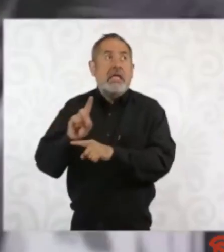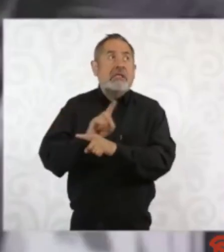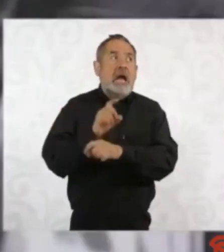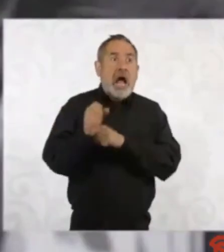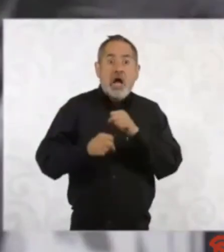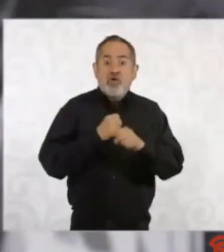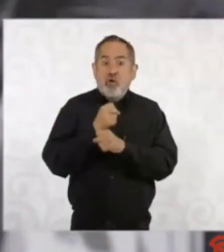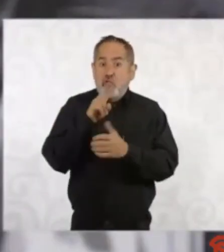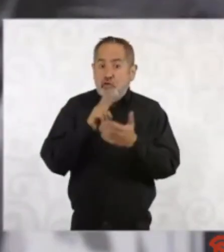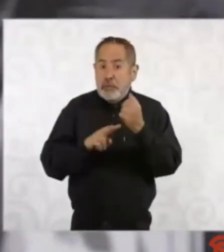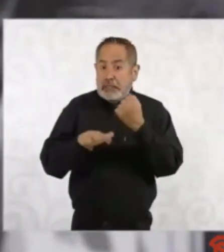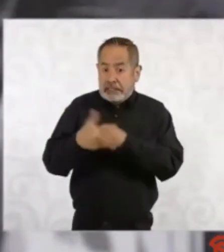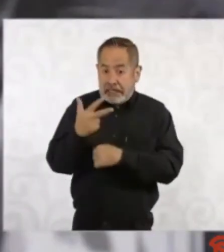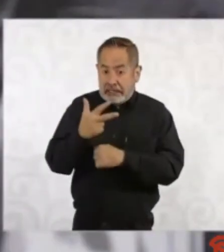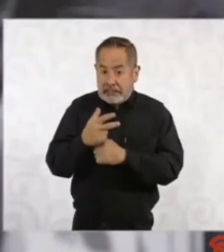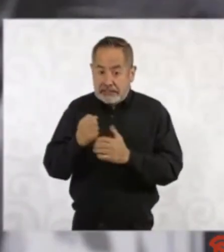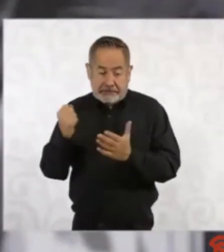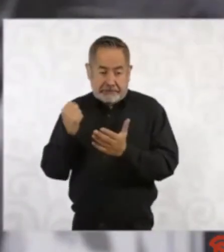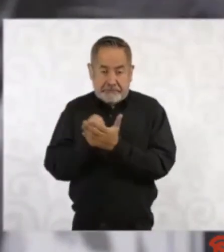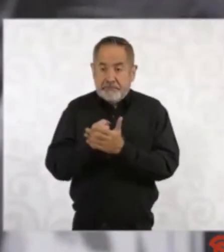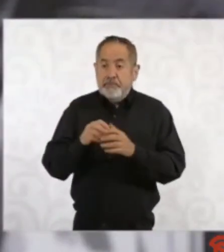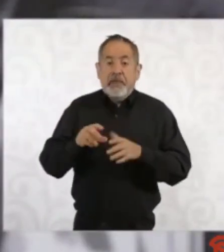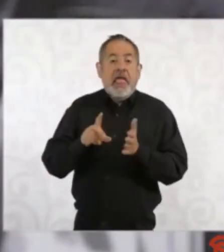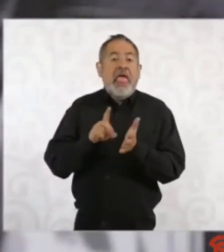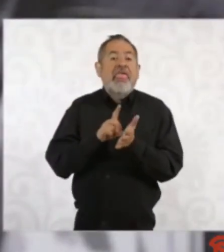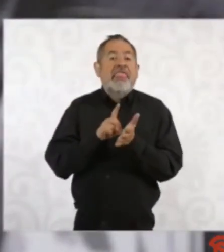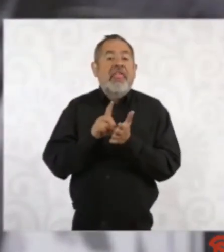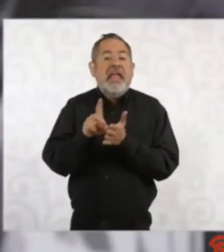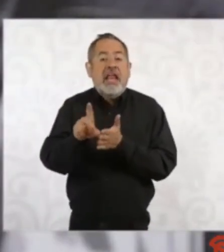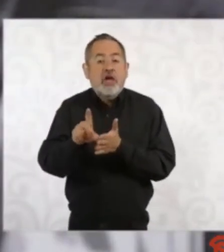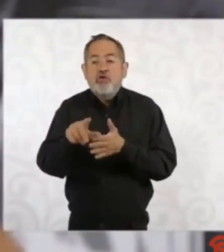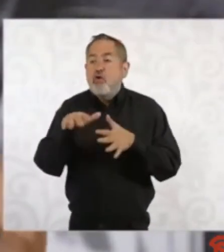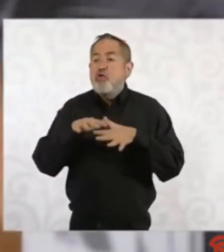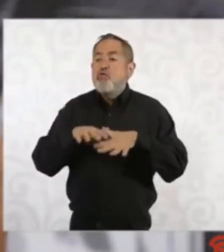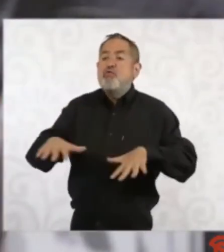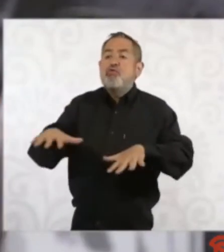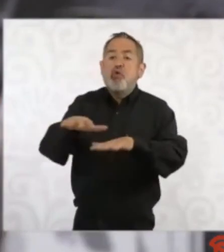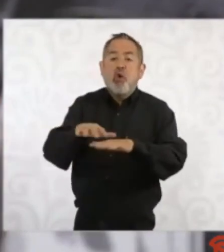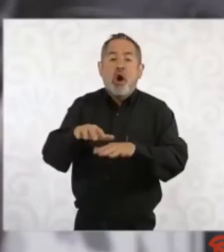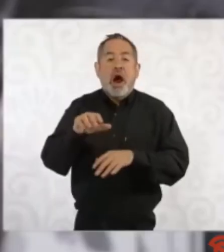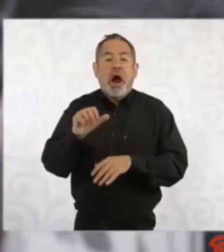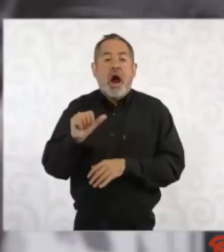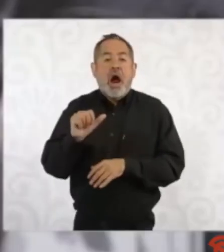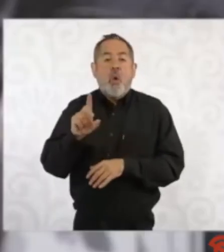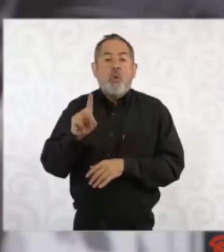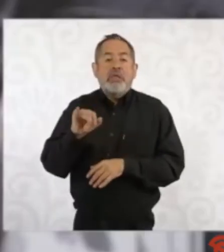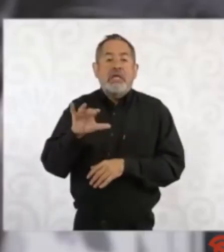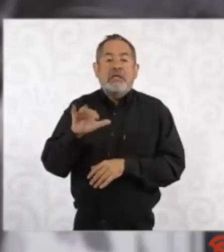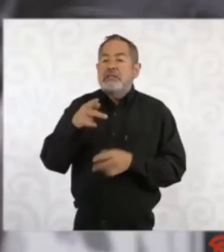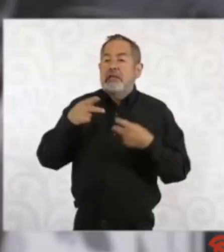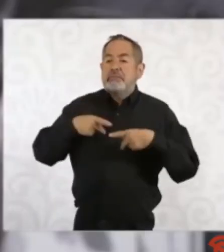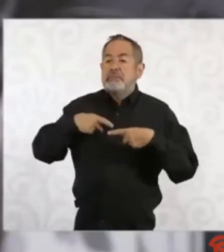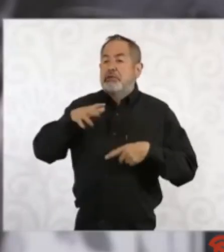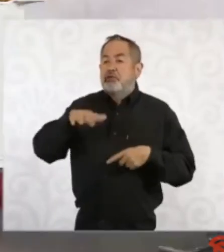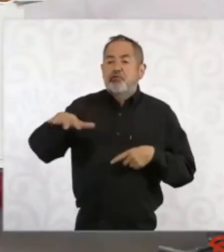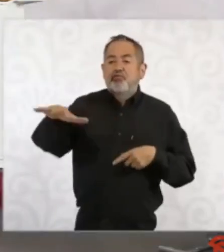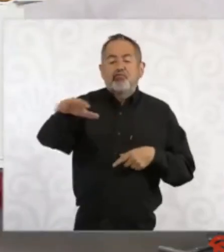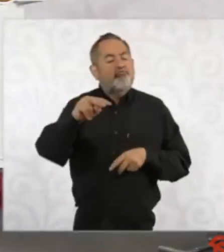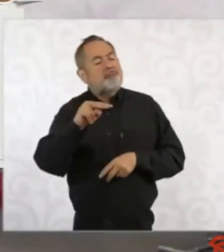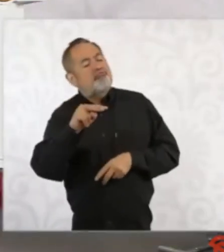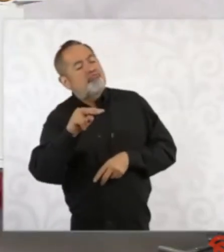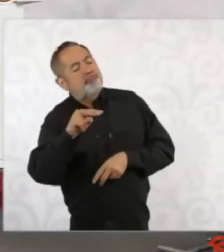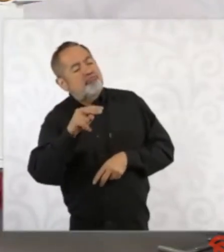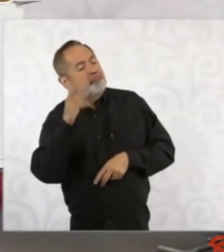2013 que tiene que ver con el derecho de las audiencias, el derecho de las audiencias a la información veraz, a la